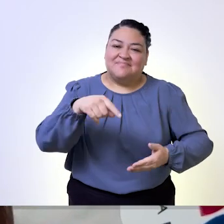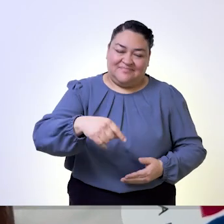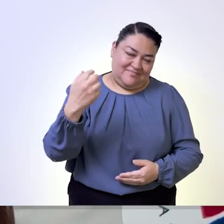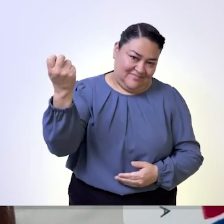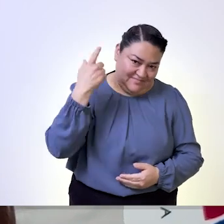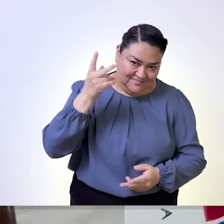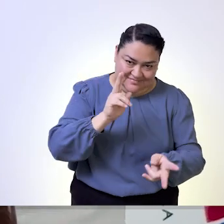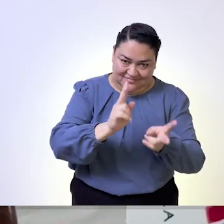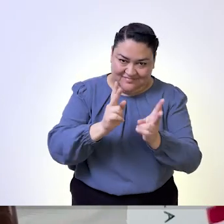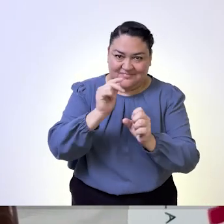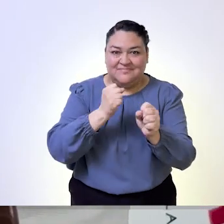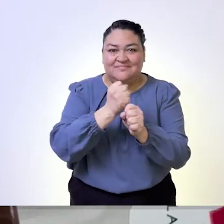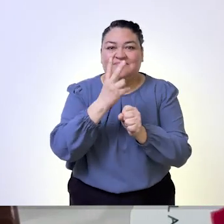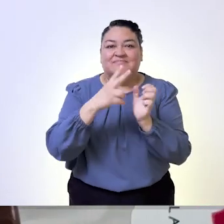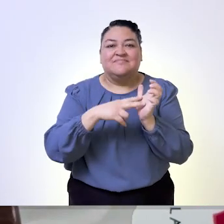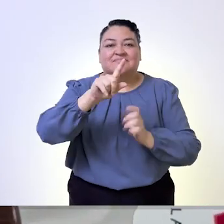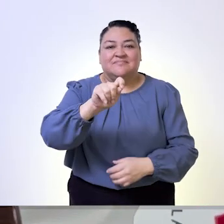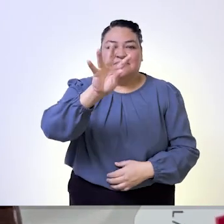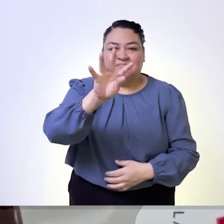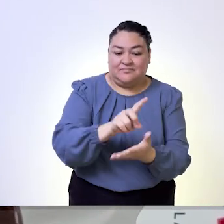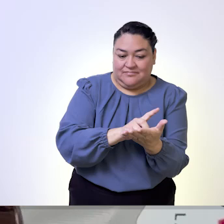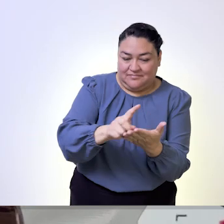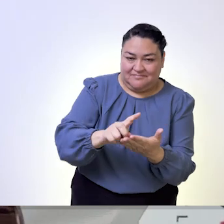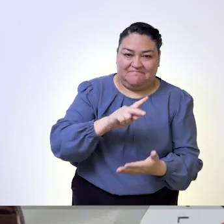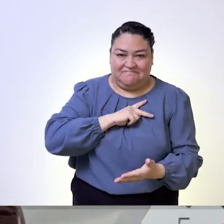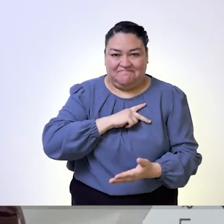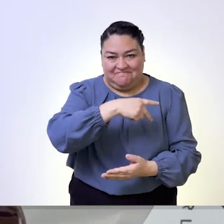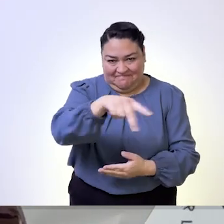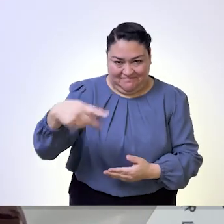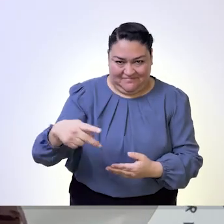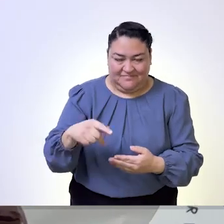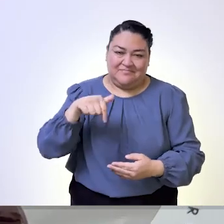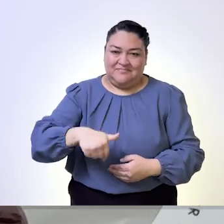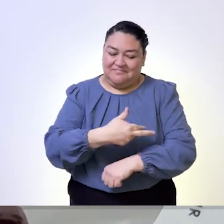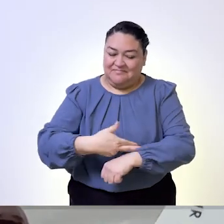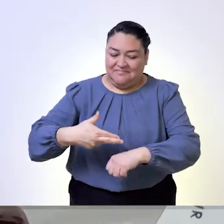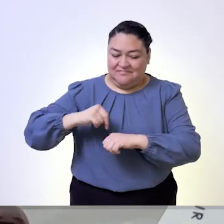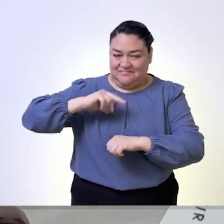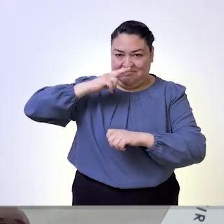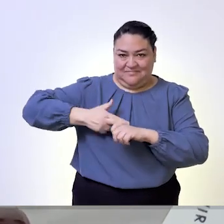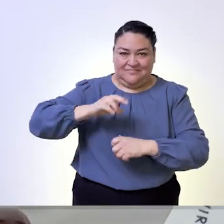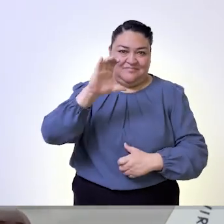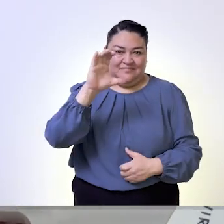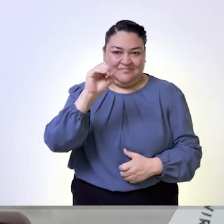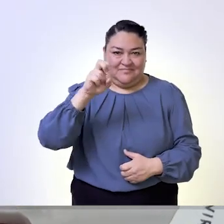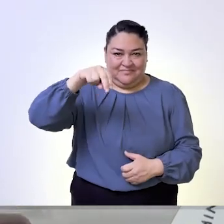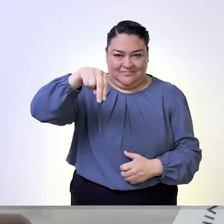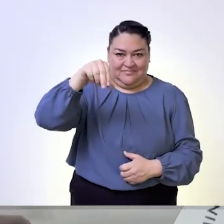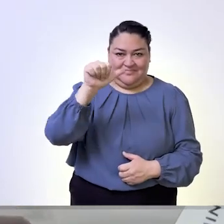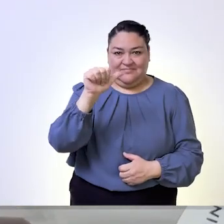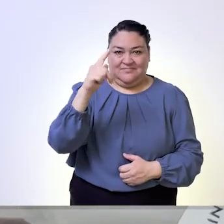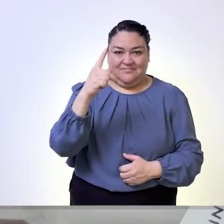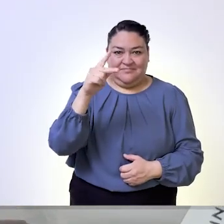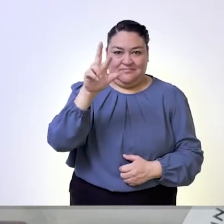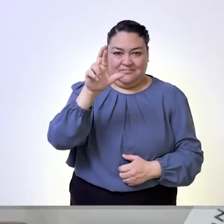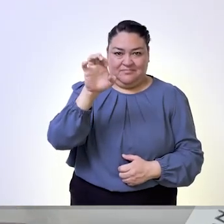Bienvenidas a este ciclo de conversatorios 2024, Mis Derechos Me Acompañan, del Consejo Nacional para Prevenir la Discriminación. En esta